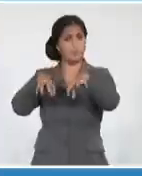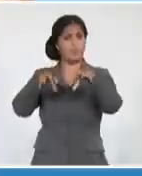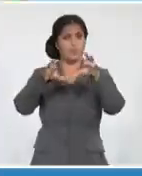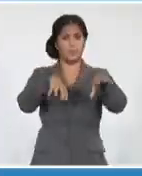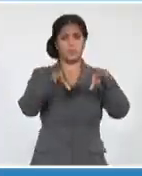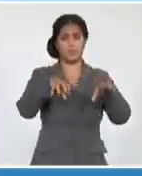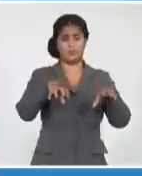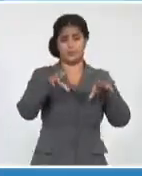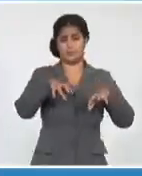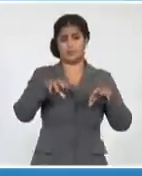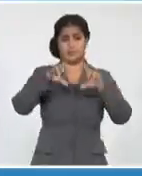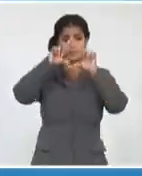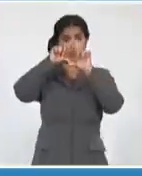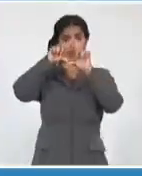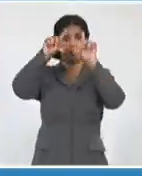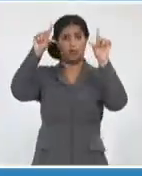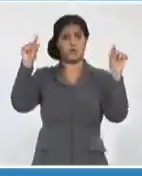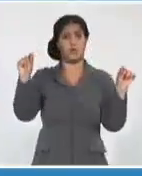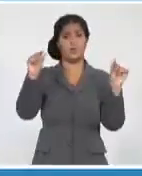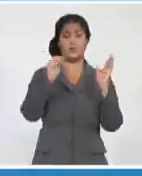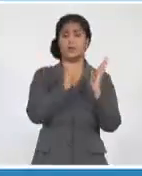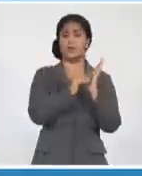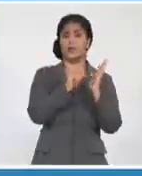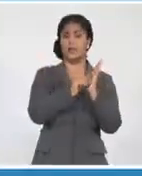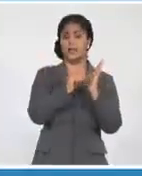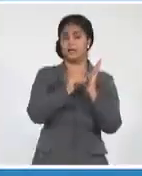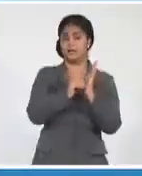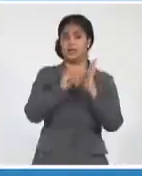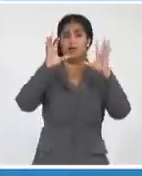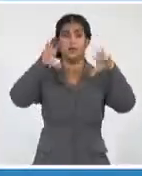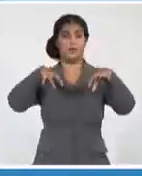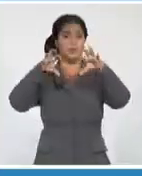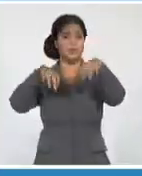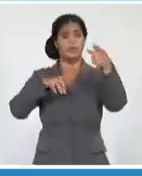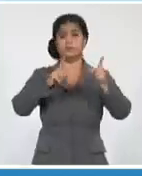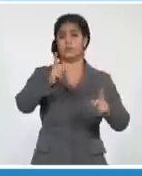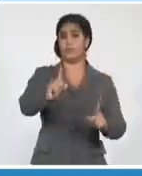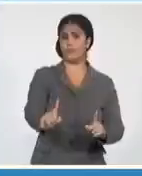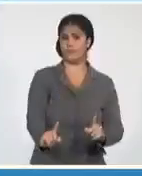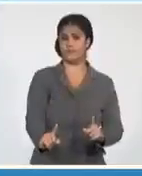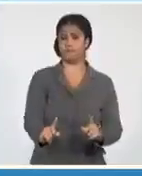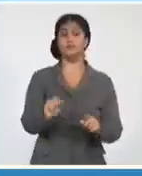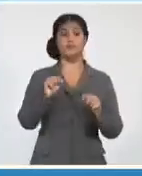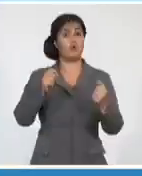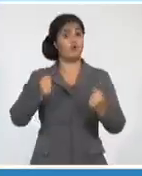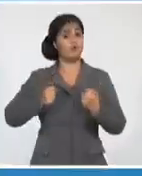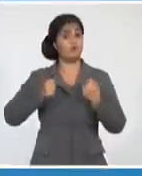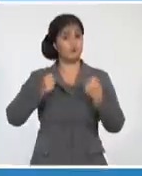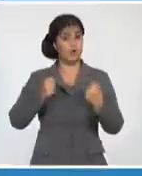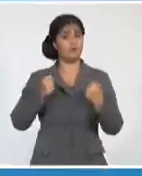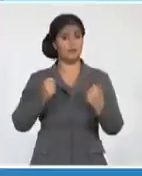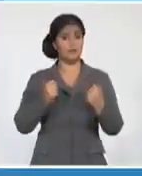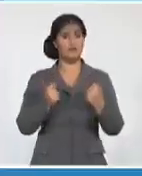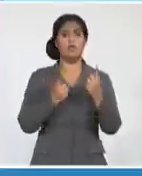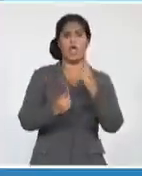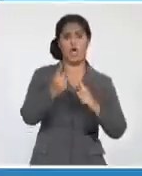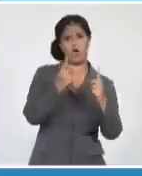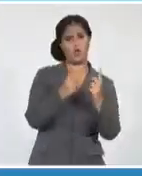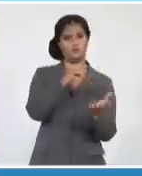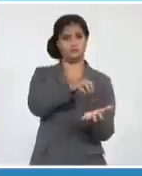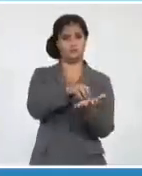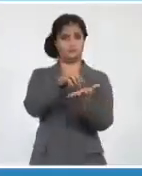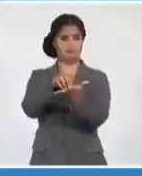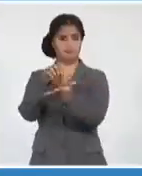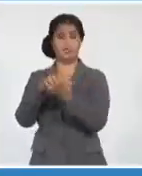predominio de nublados en la tarde en gran parte del país con chubascos lluvias y tormentas eléctricas que llegarán a ser fuertes en algunas localidades en la